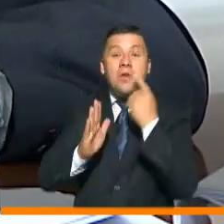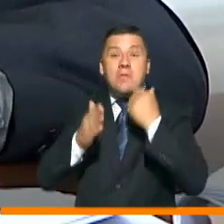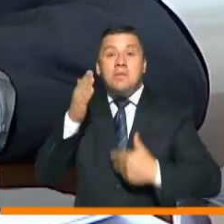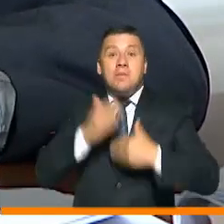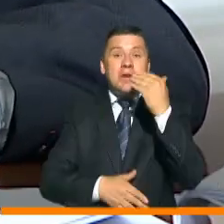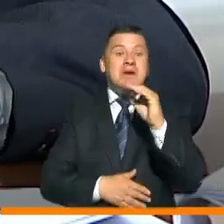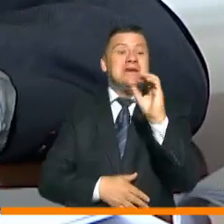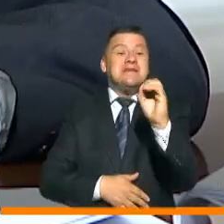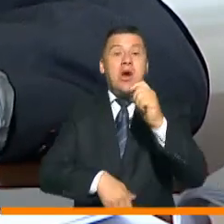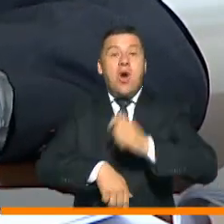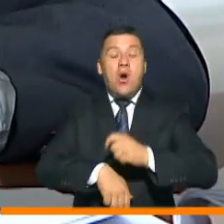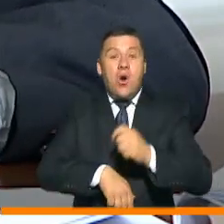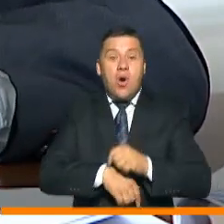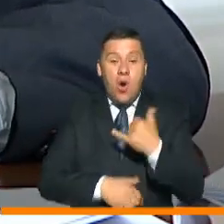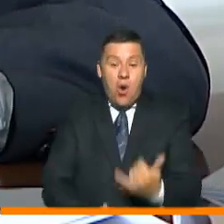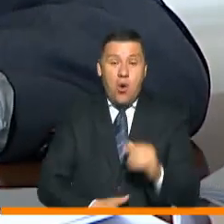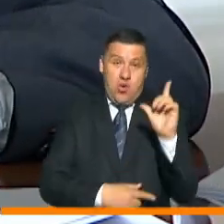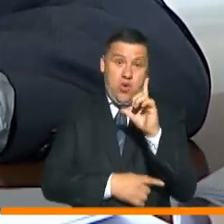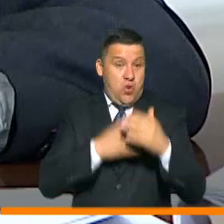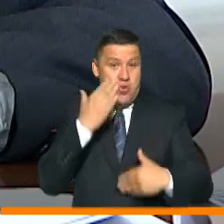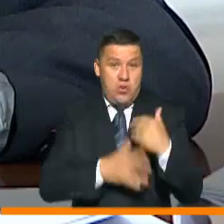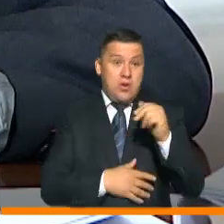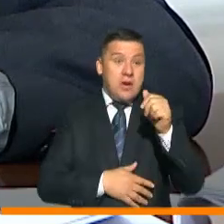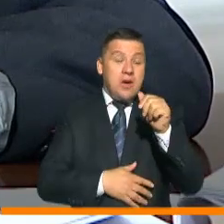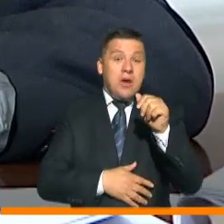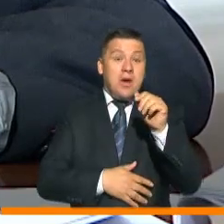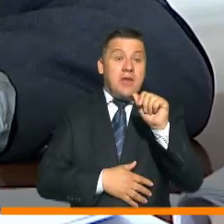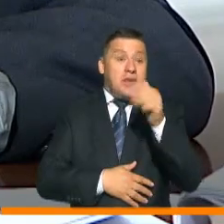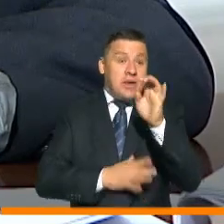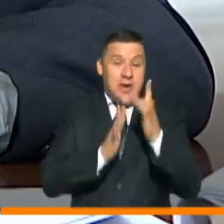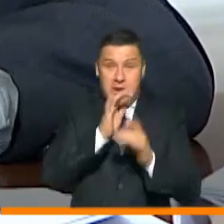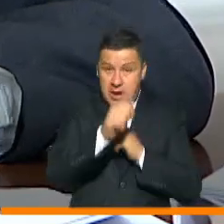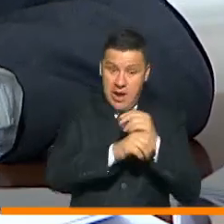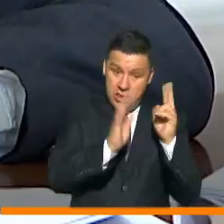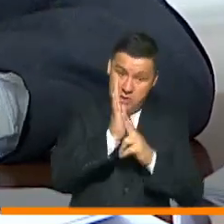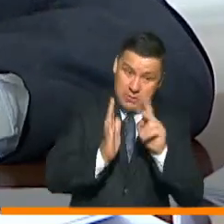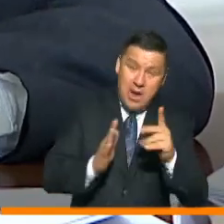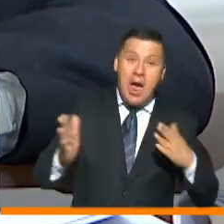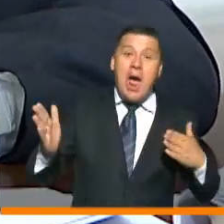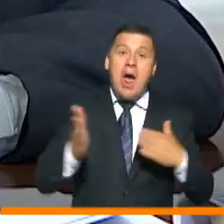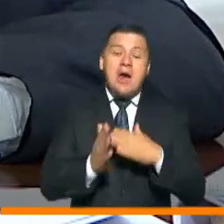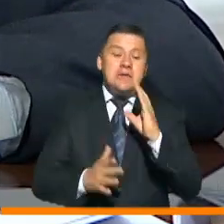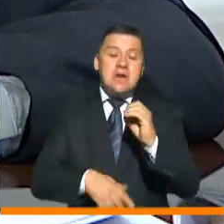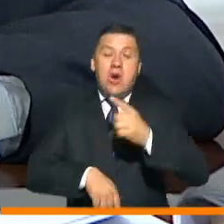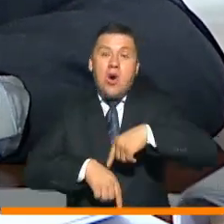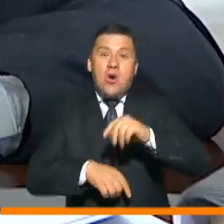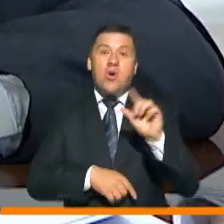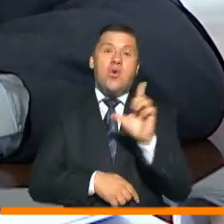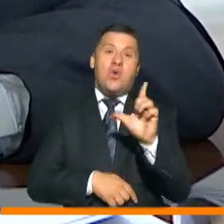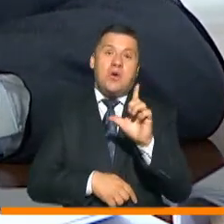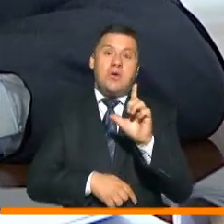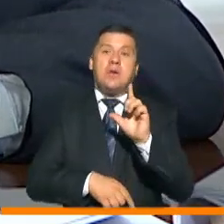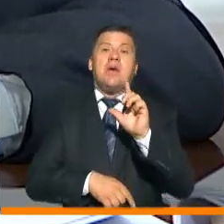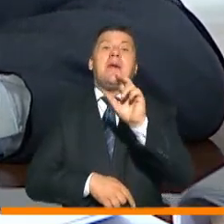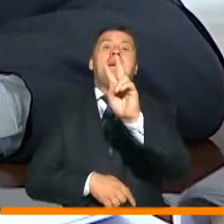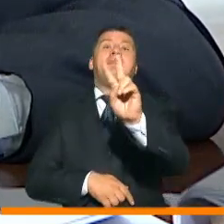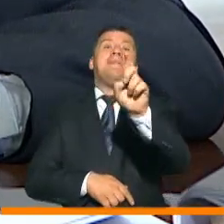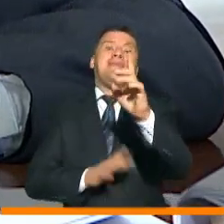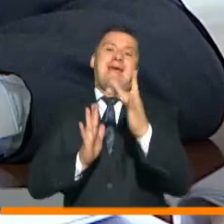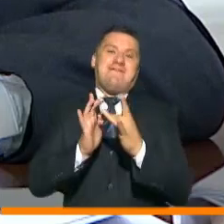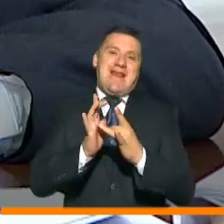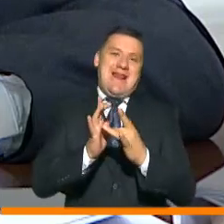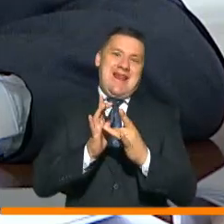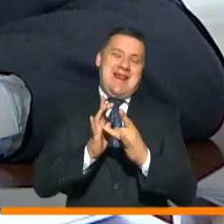partir de las 0 horas de hoy lunes 19 de abril de 2021 hasta las 0 horas del lunes 26